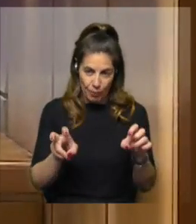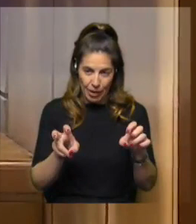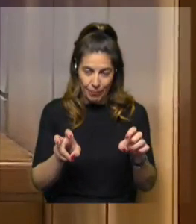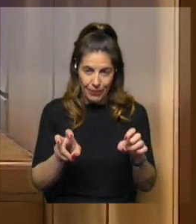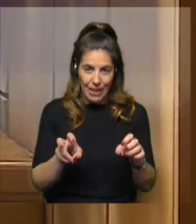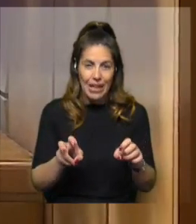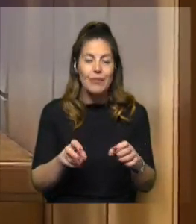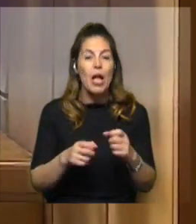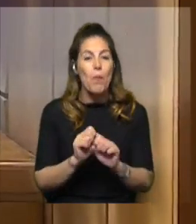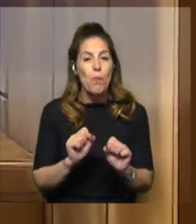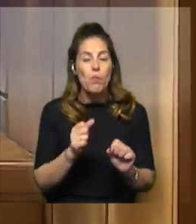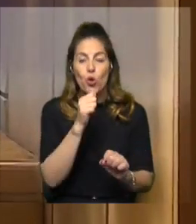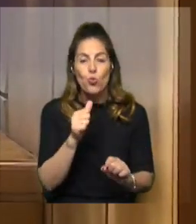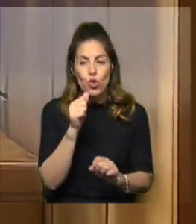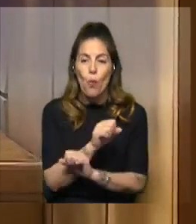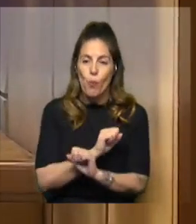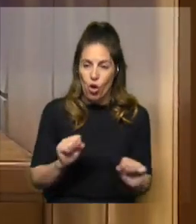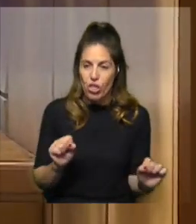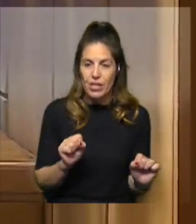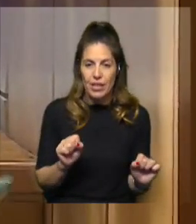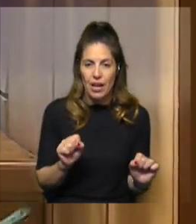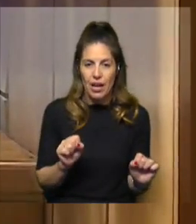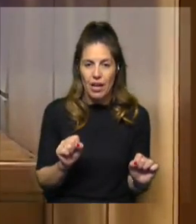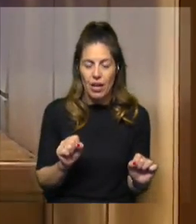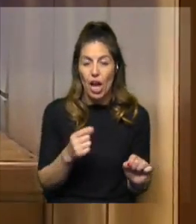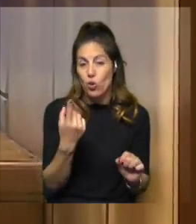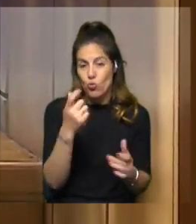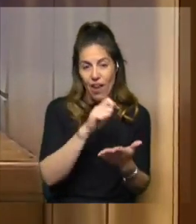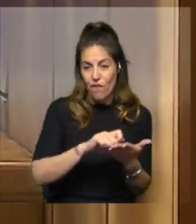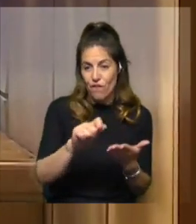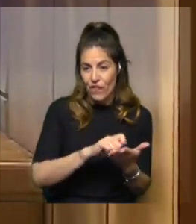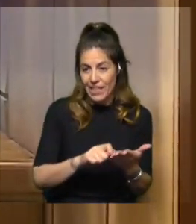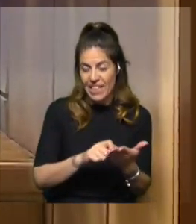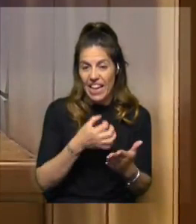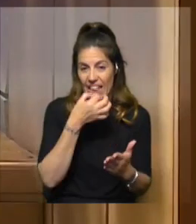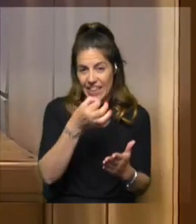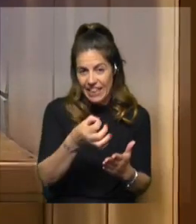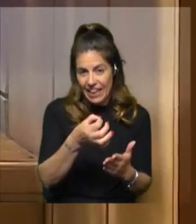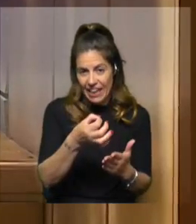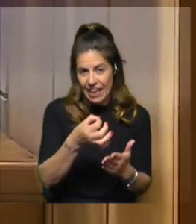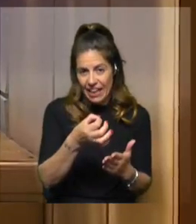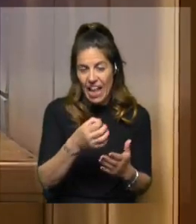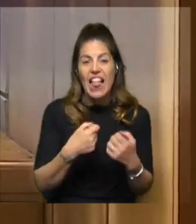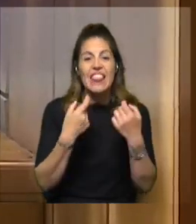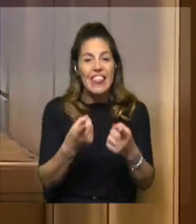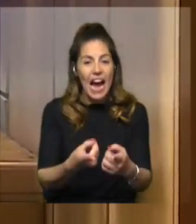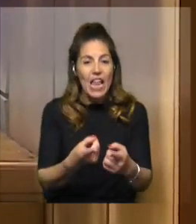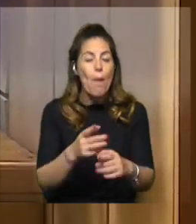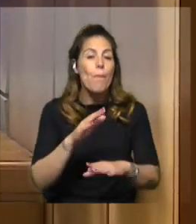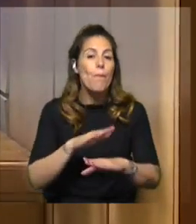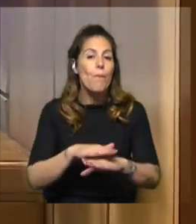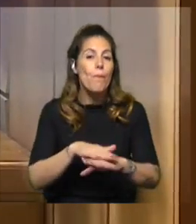La salida podría estar en un renglón que señalará facultar al Poder Ejecutivo